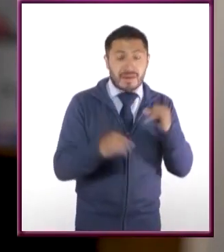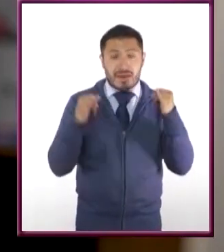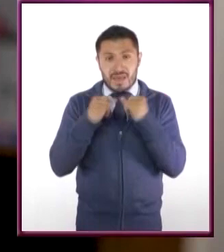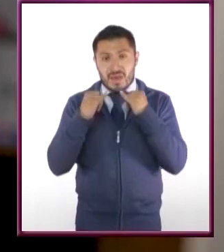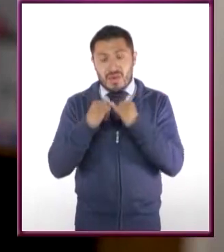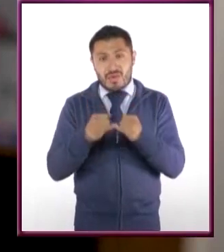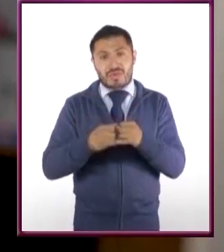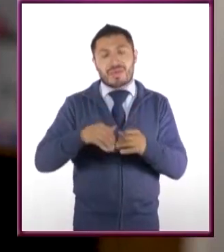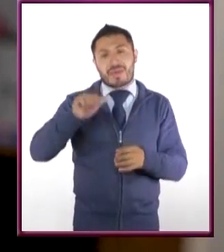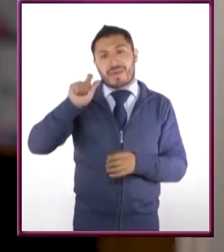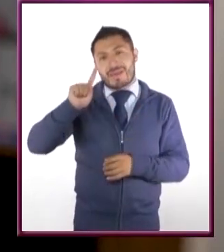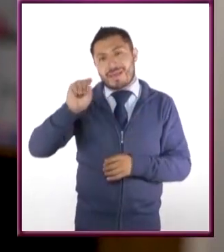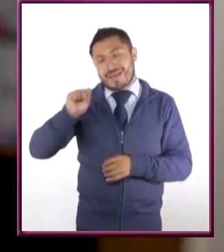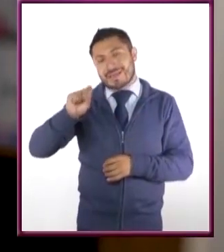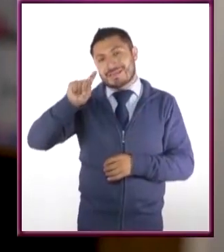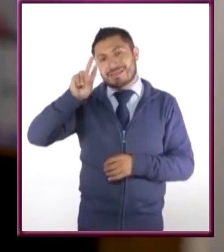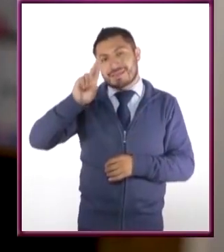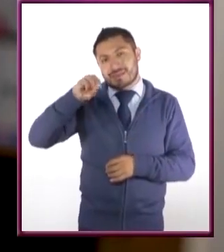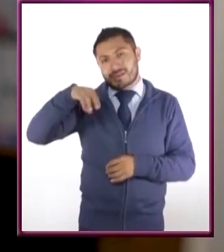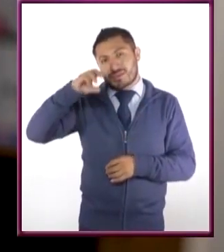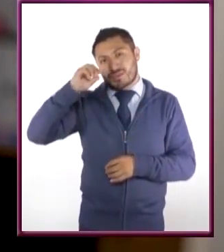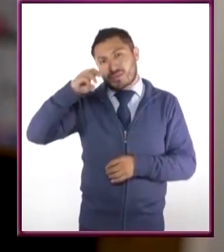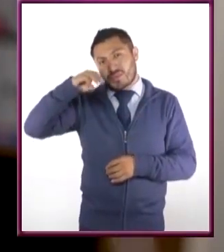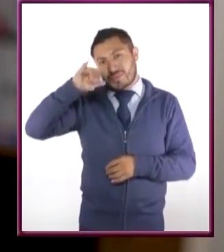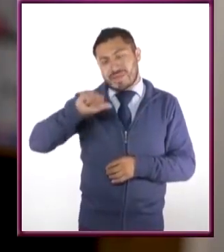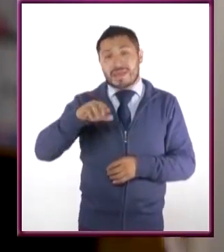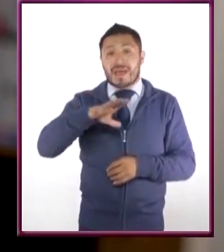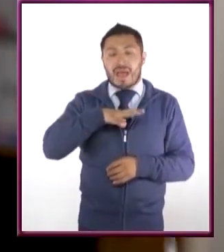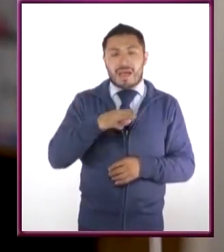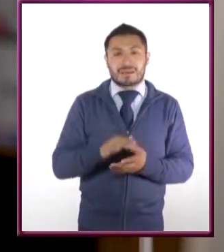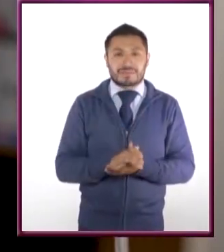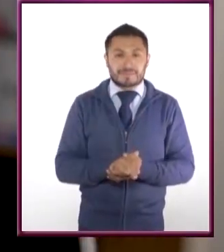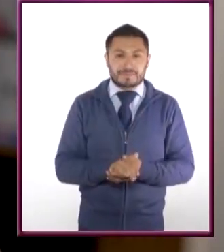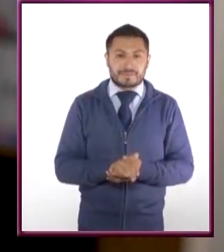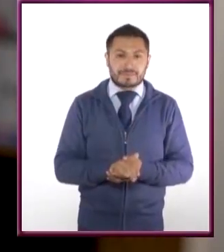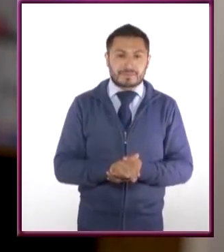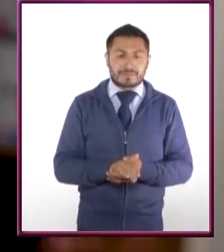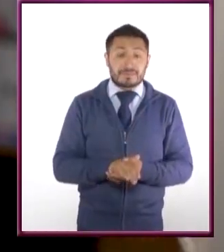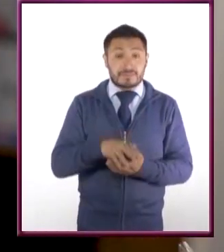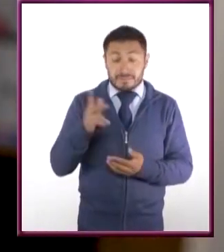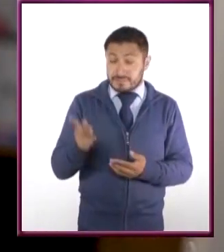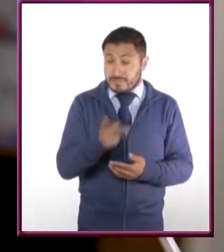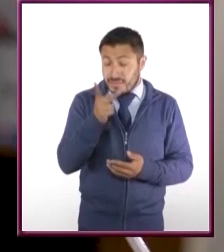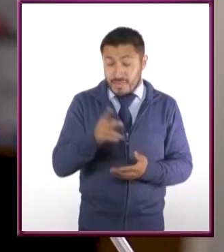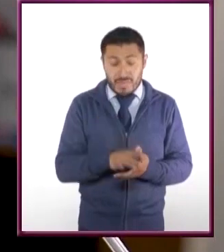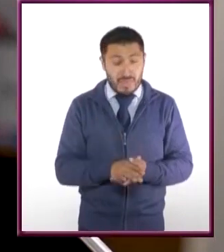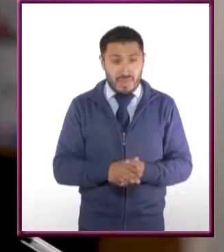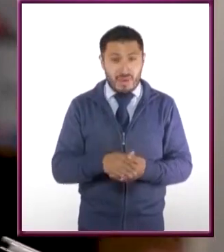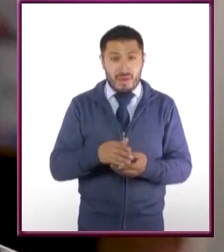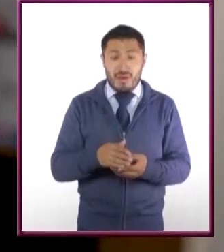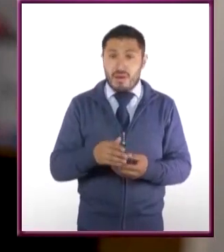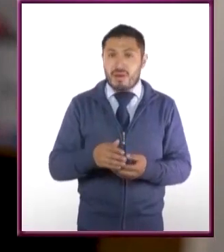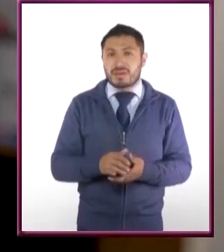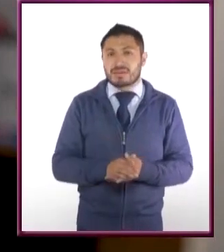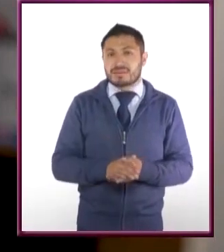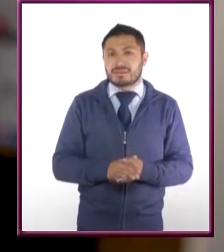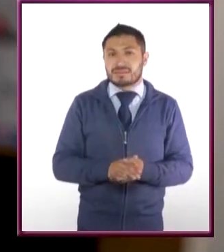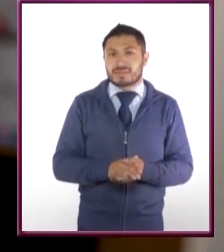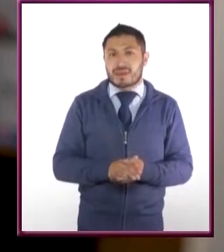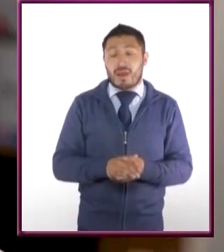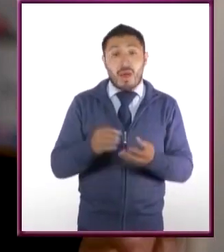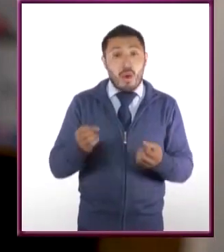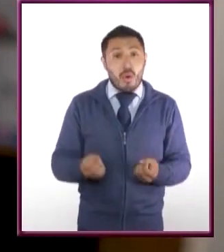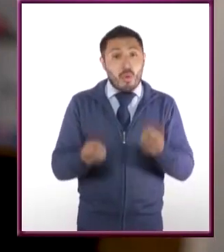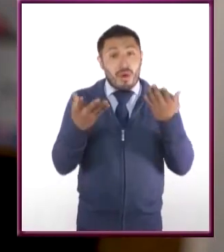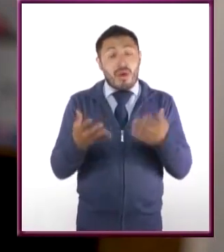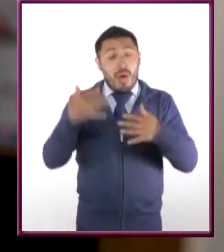Nacional Autónoma de México. Alejandro, ¿cómo estás? Mi primera pregunta sería, ¿hasta qué profundidad hemos llegado los seres